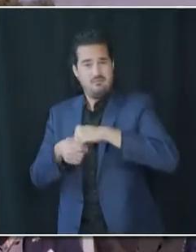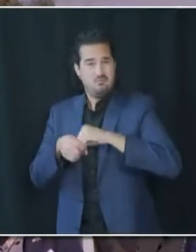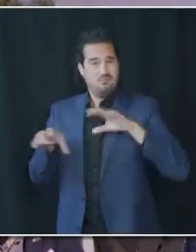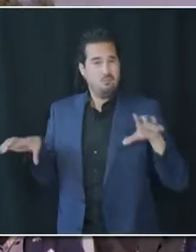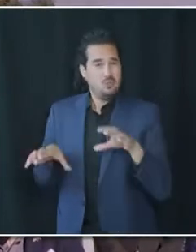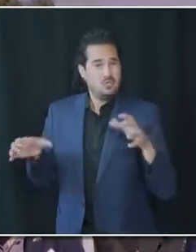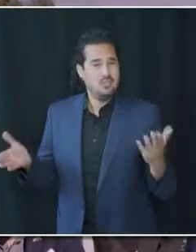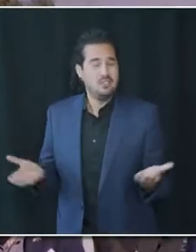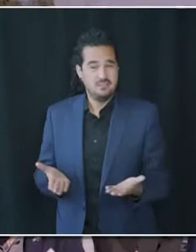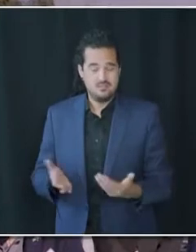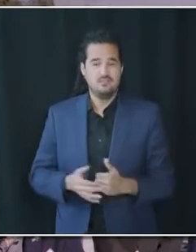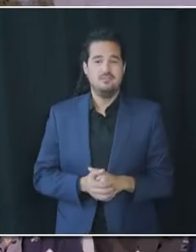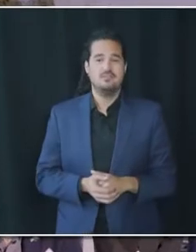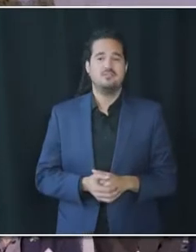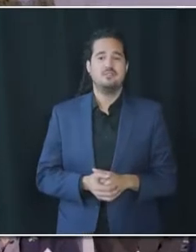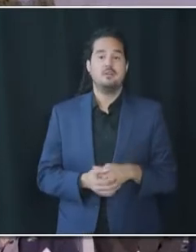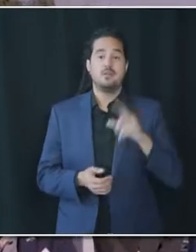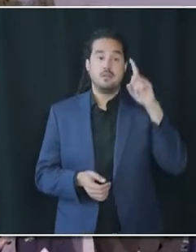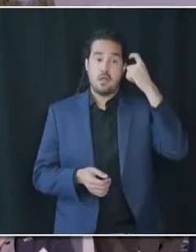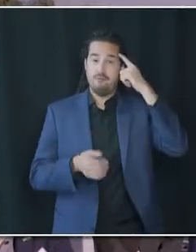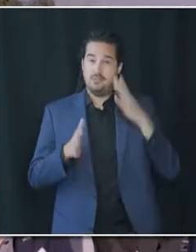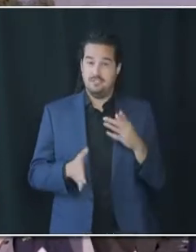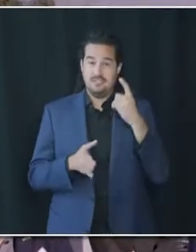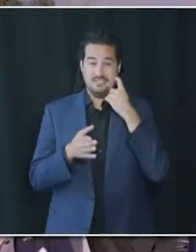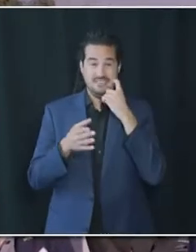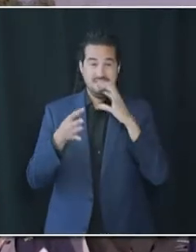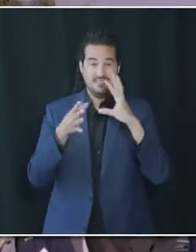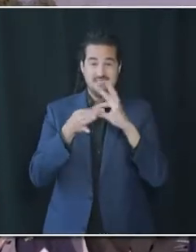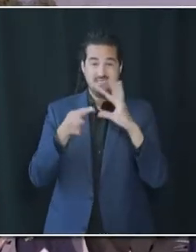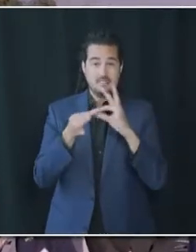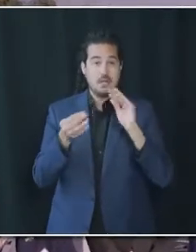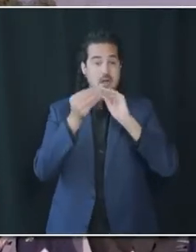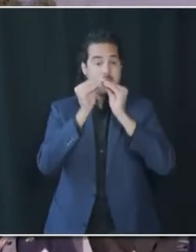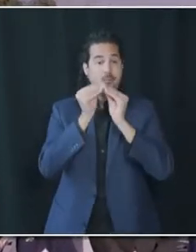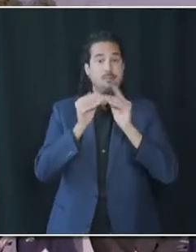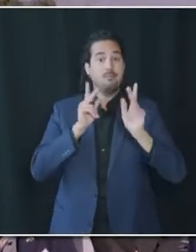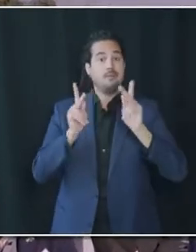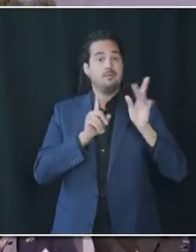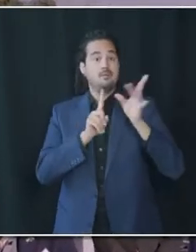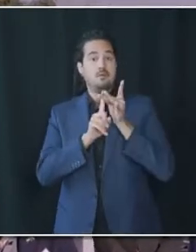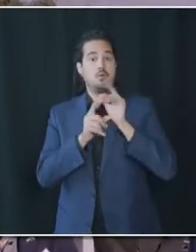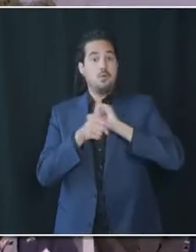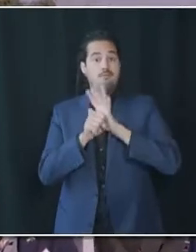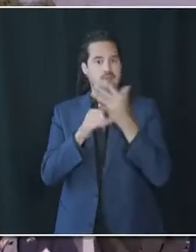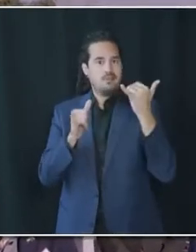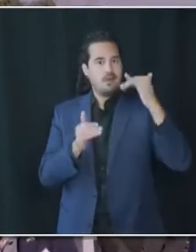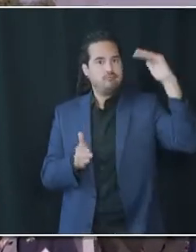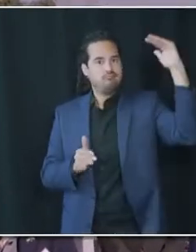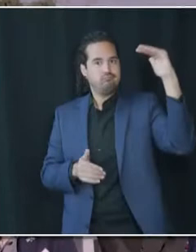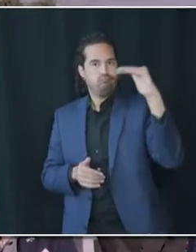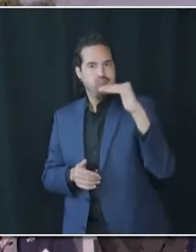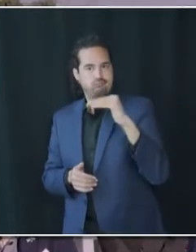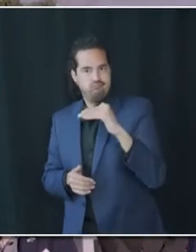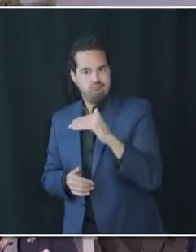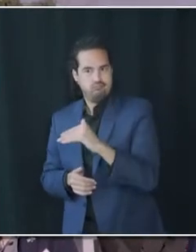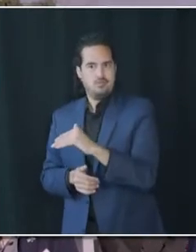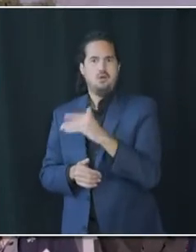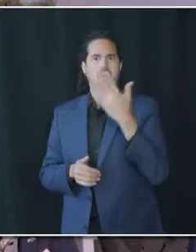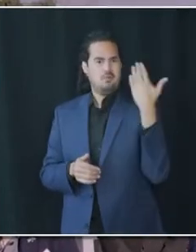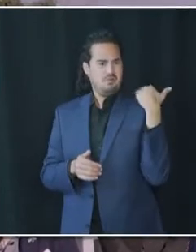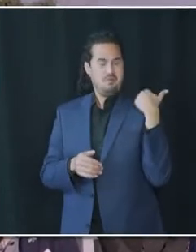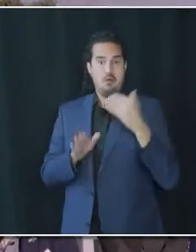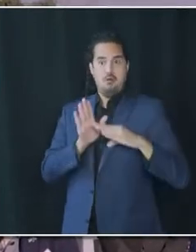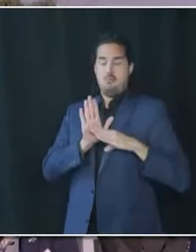de casos en california y las mejoras que se han hecho ustedes saben todos saben este aumento tan